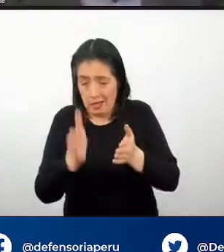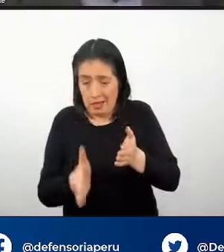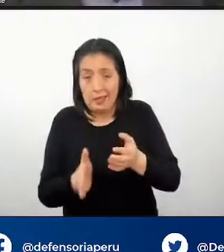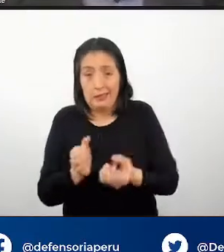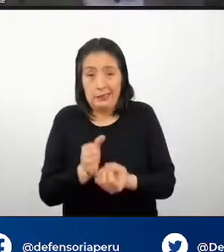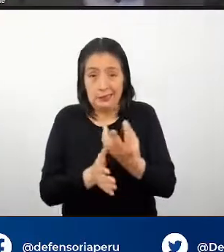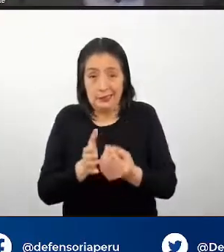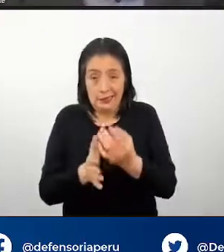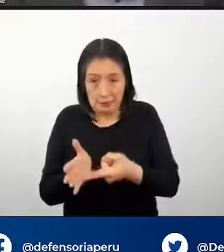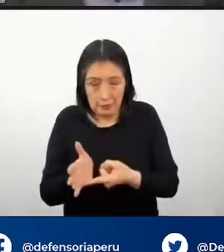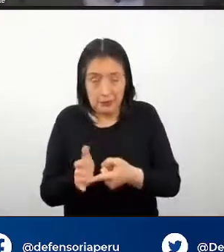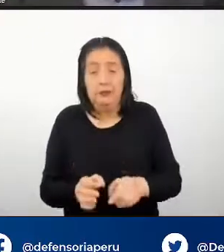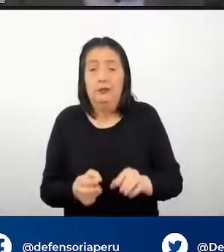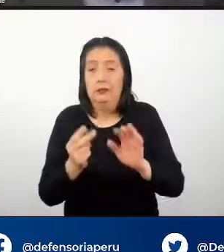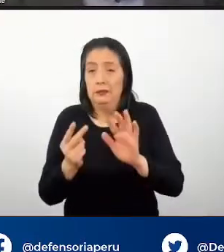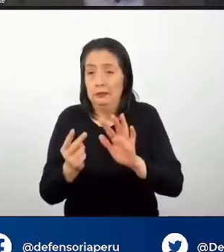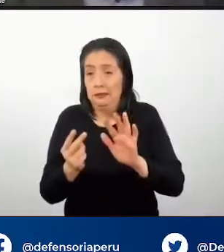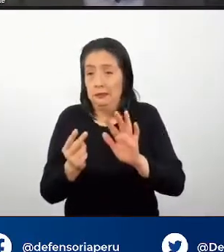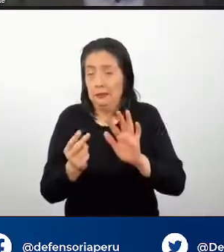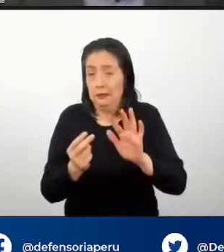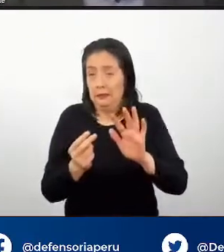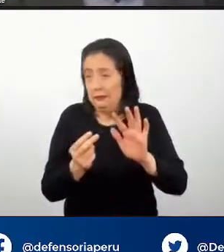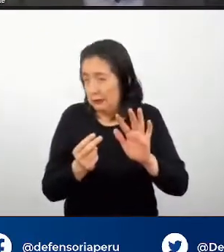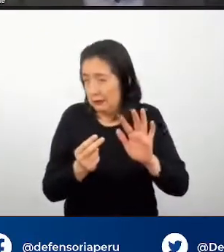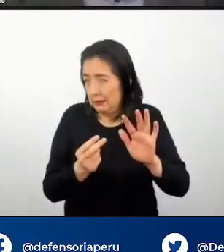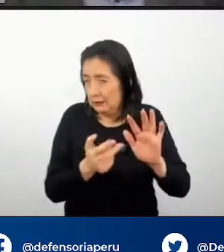había 76.000